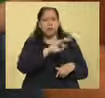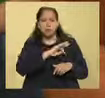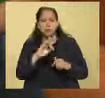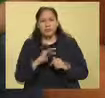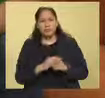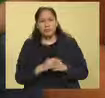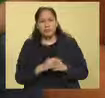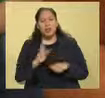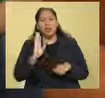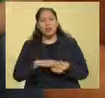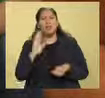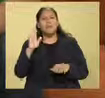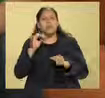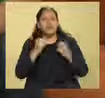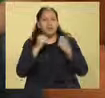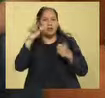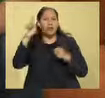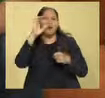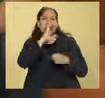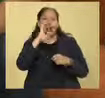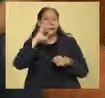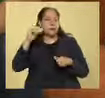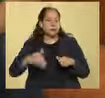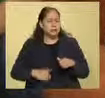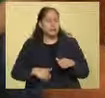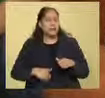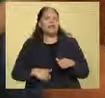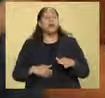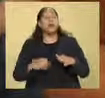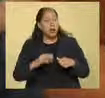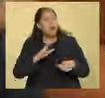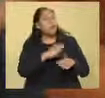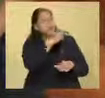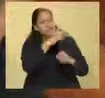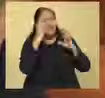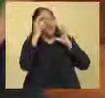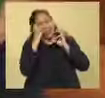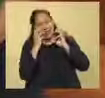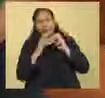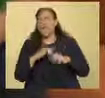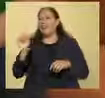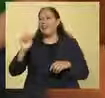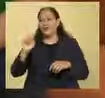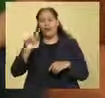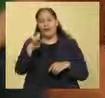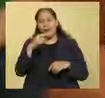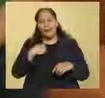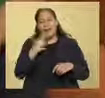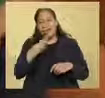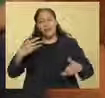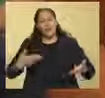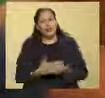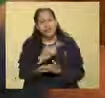fuera el más fuerte lo tuve el año pasado en aguascalientes y así es